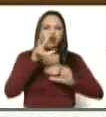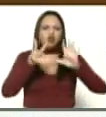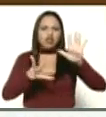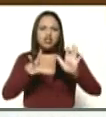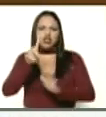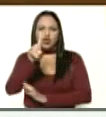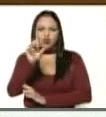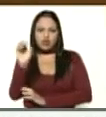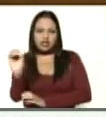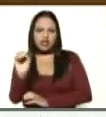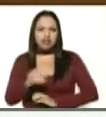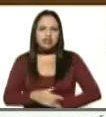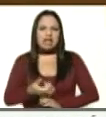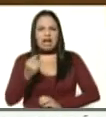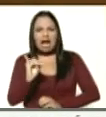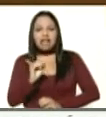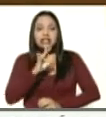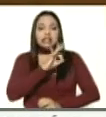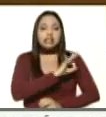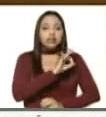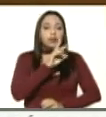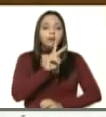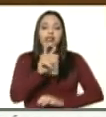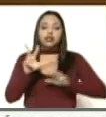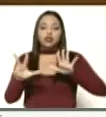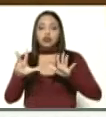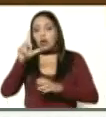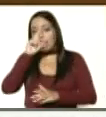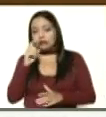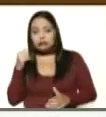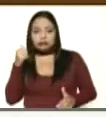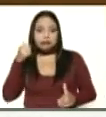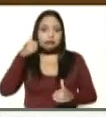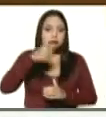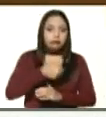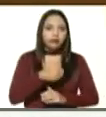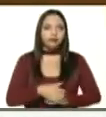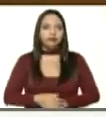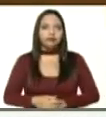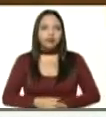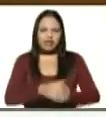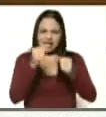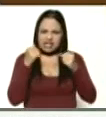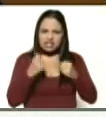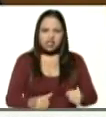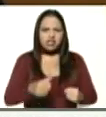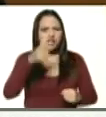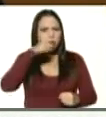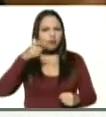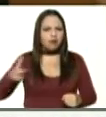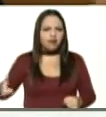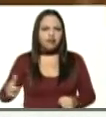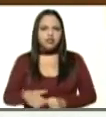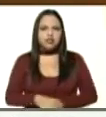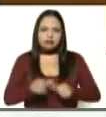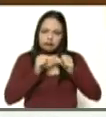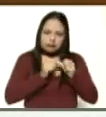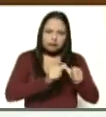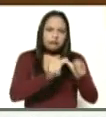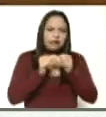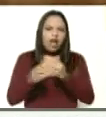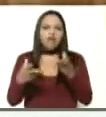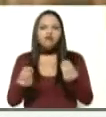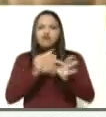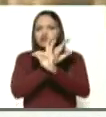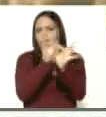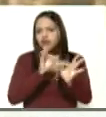1810 pasaron 328 años. De la resistencia de un pueblo que resistió de muchas maneras, y